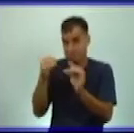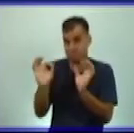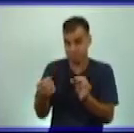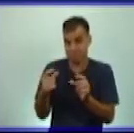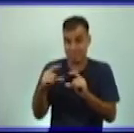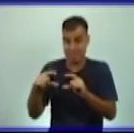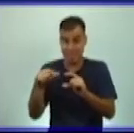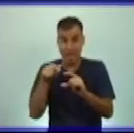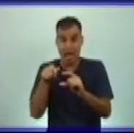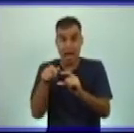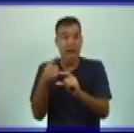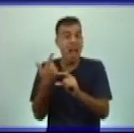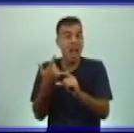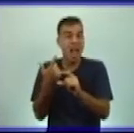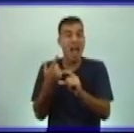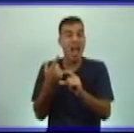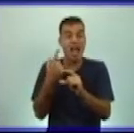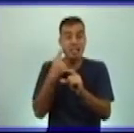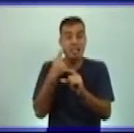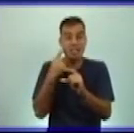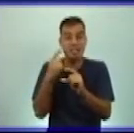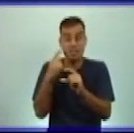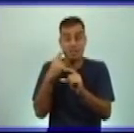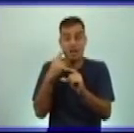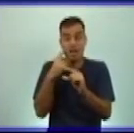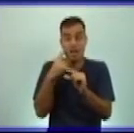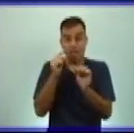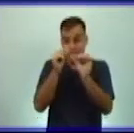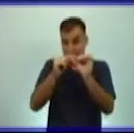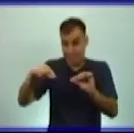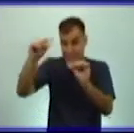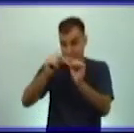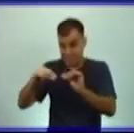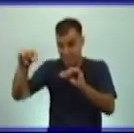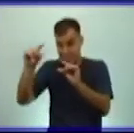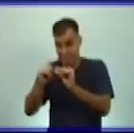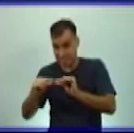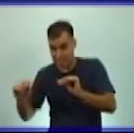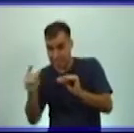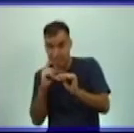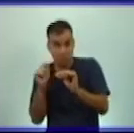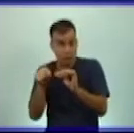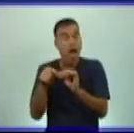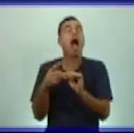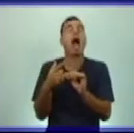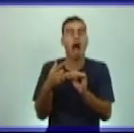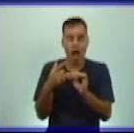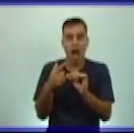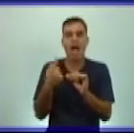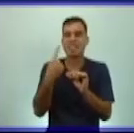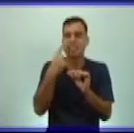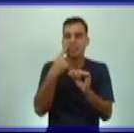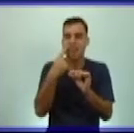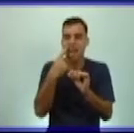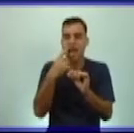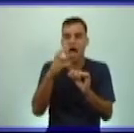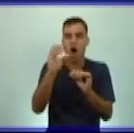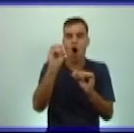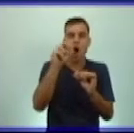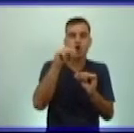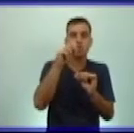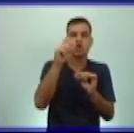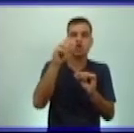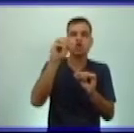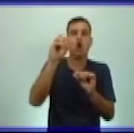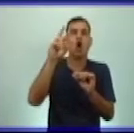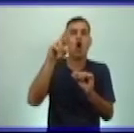contorno, la presencia de sus líneas de inducción, de su campo magnético, determina en el contorno flujo magnético.